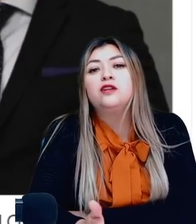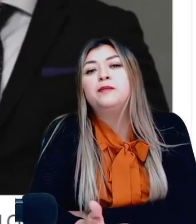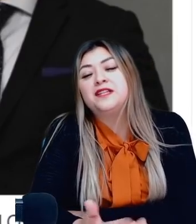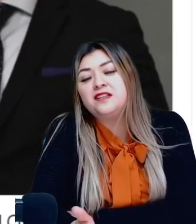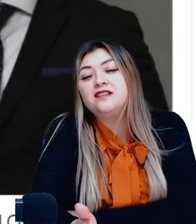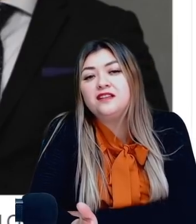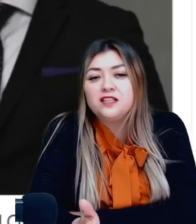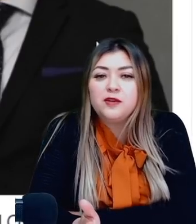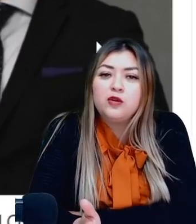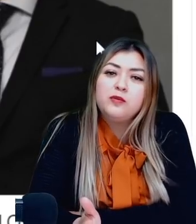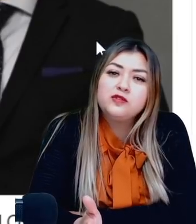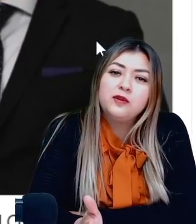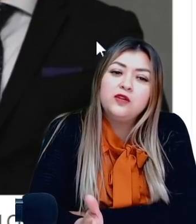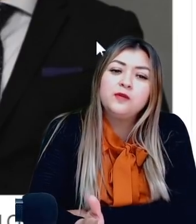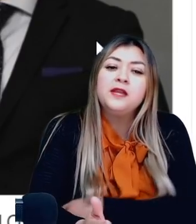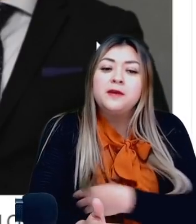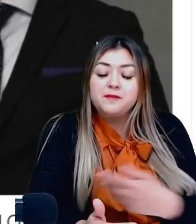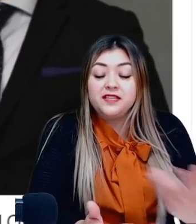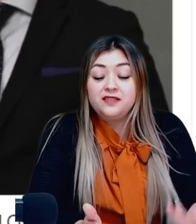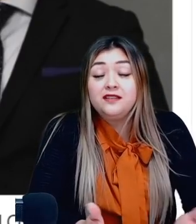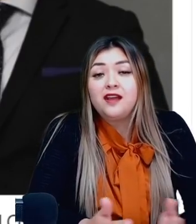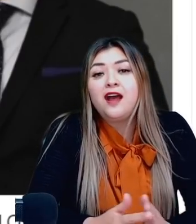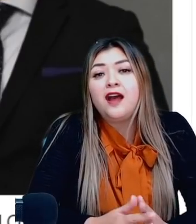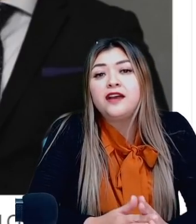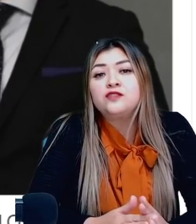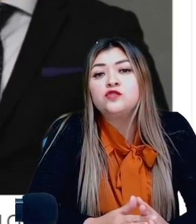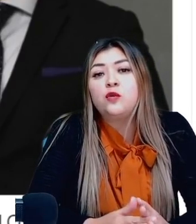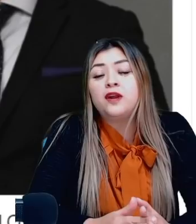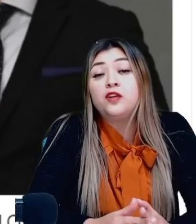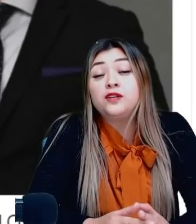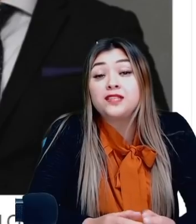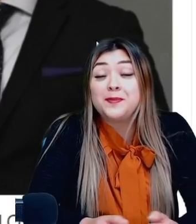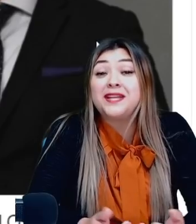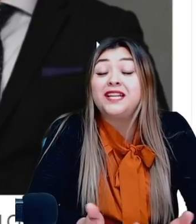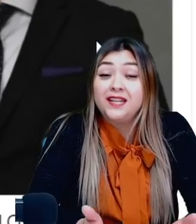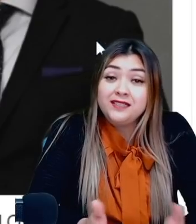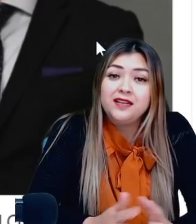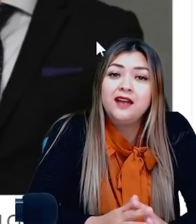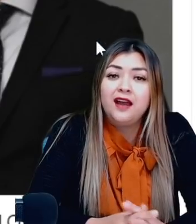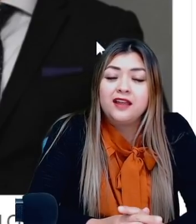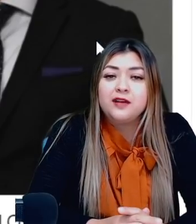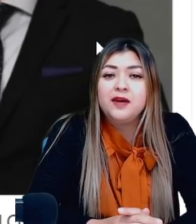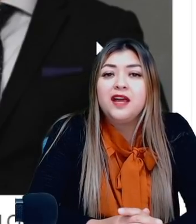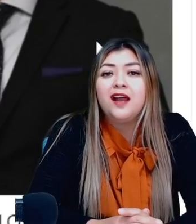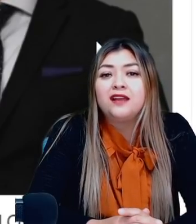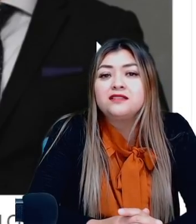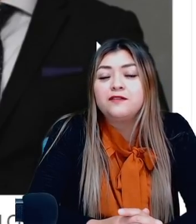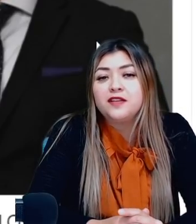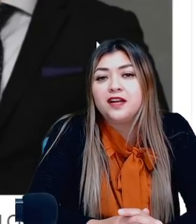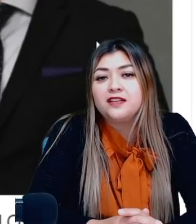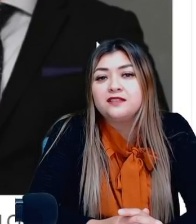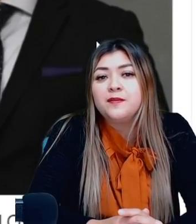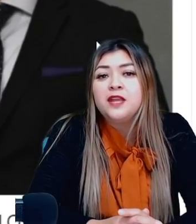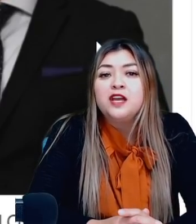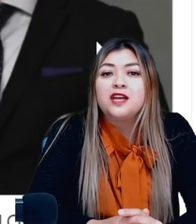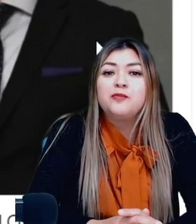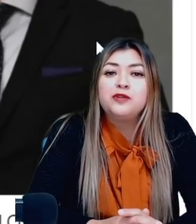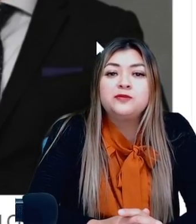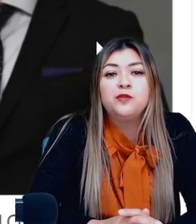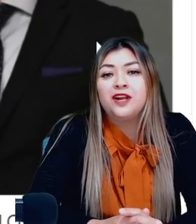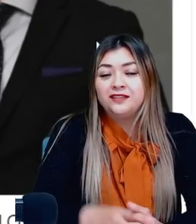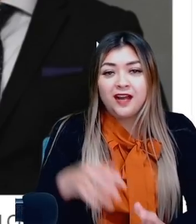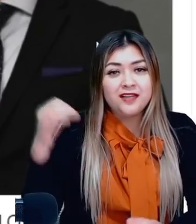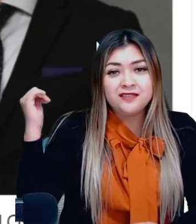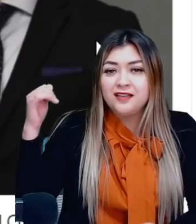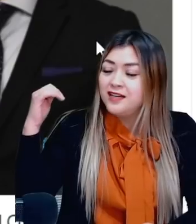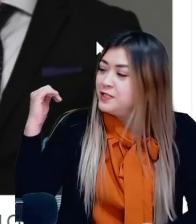el presidente Andrés Manuel López Obrador visita a estos gobernadores que pertenecen a la llamada Alianza Federalista, pues